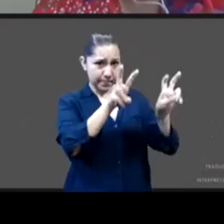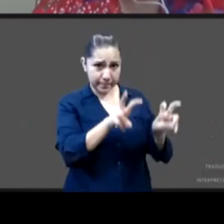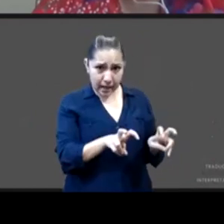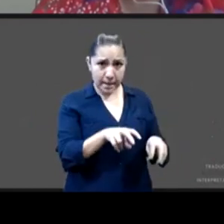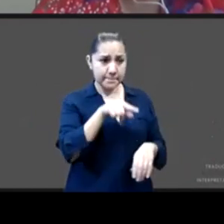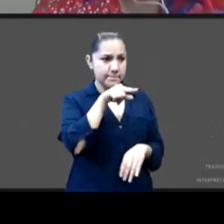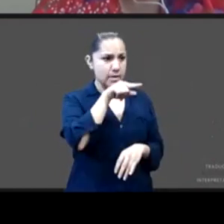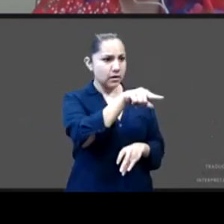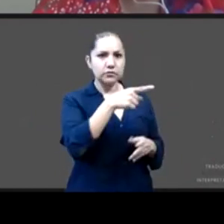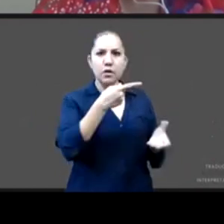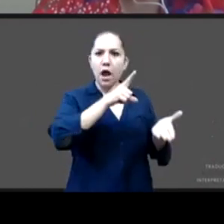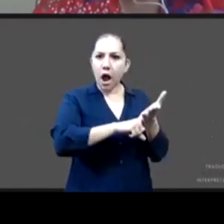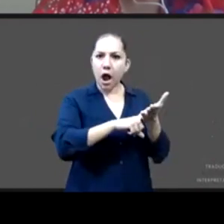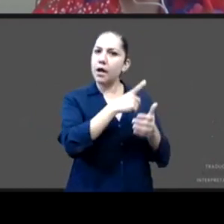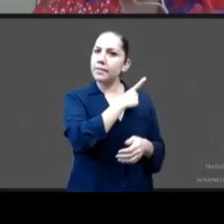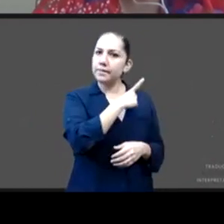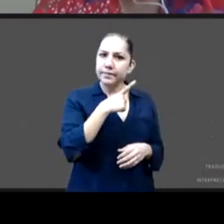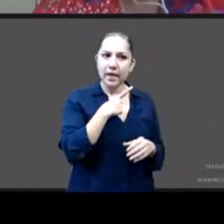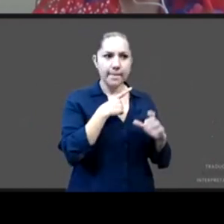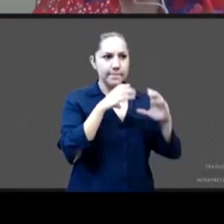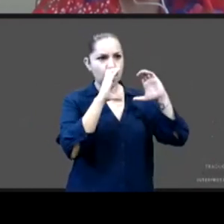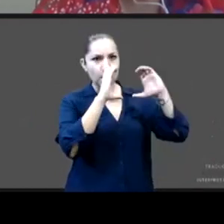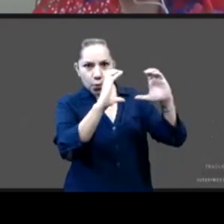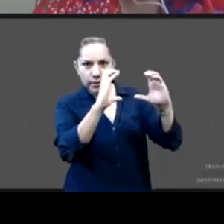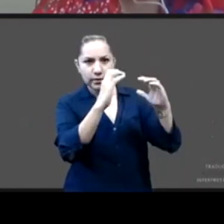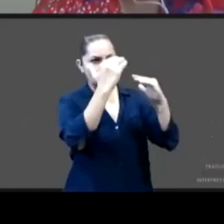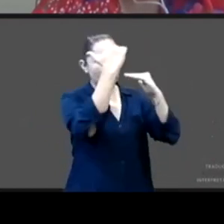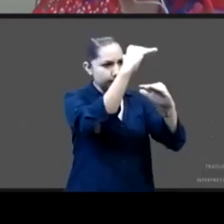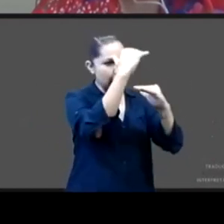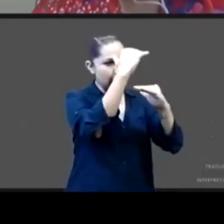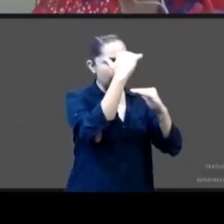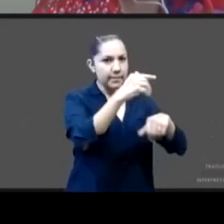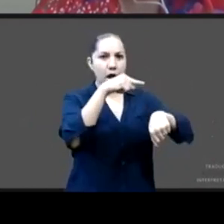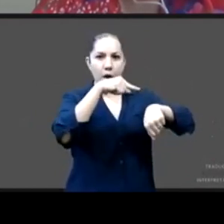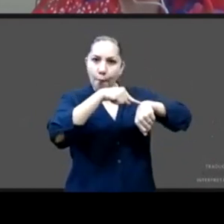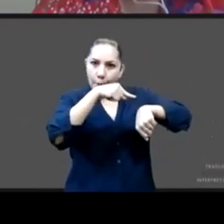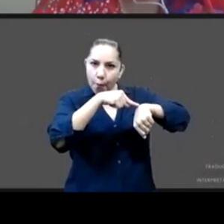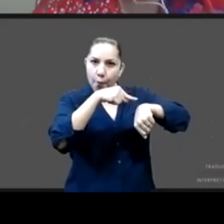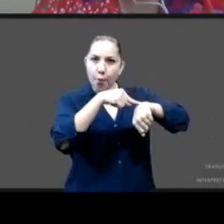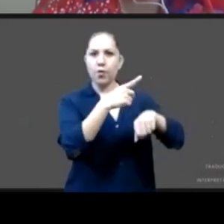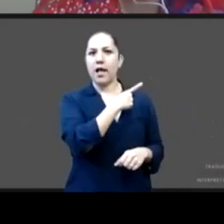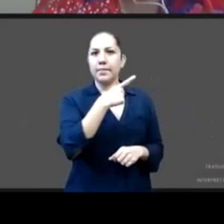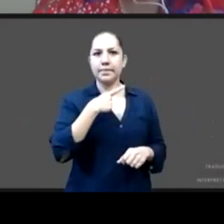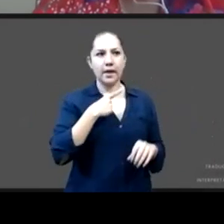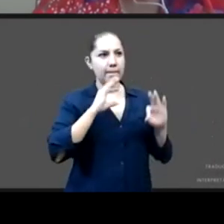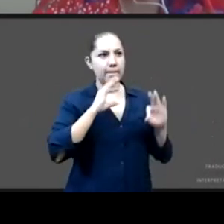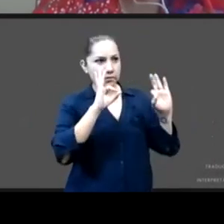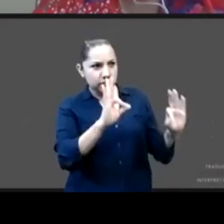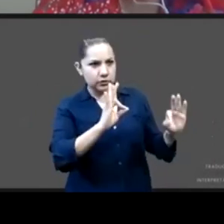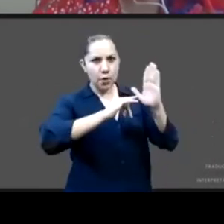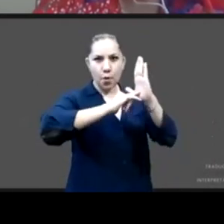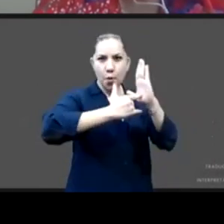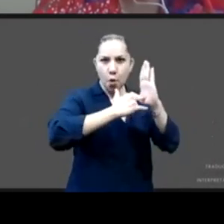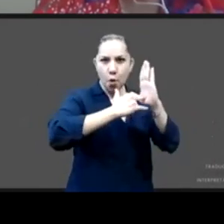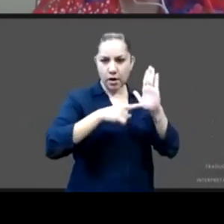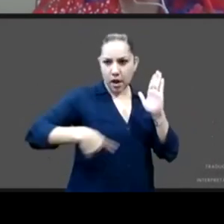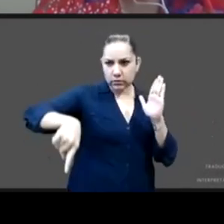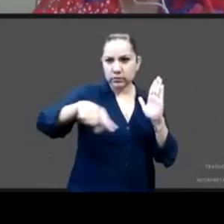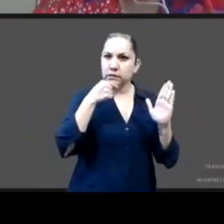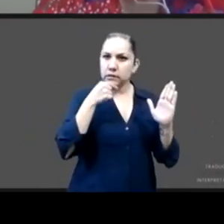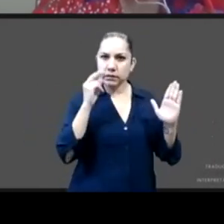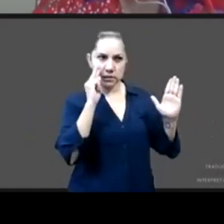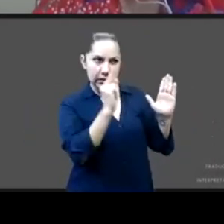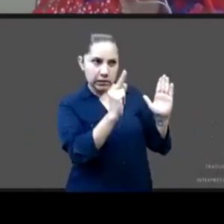horaria de la radiodifusión y la televisión pública, porque ahí también tenemos un debate ya